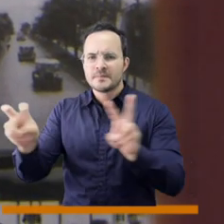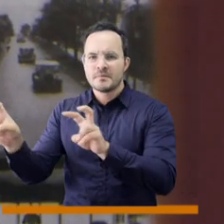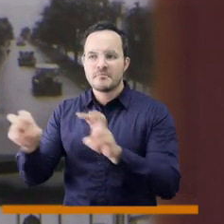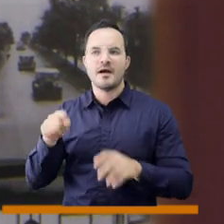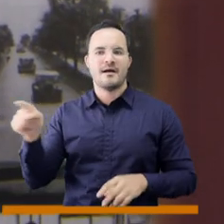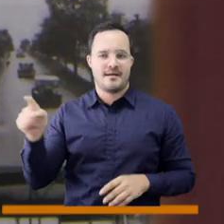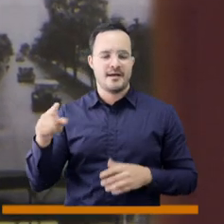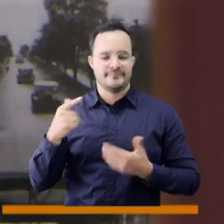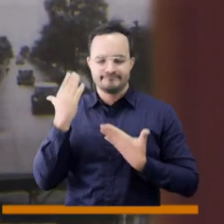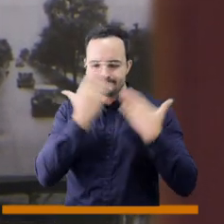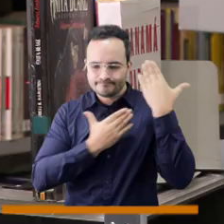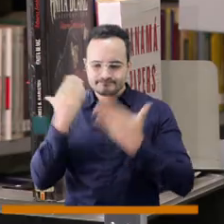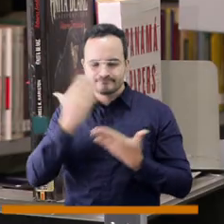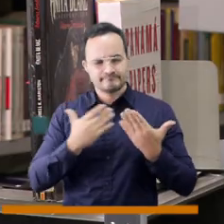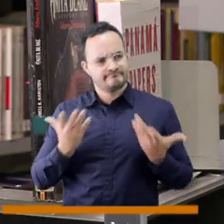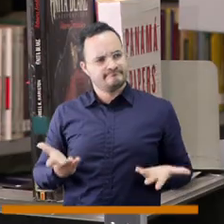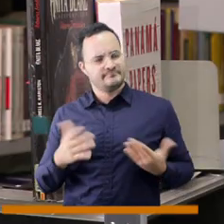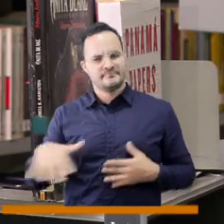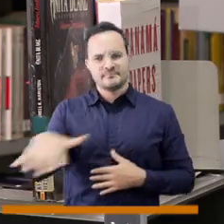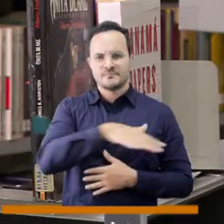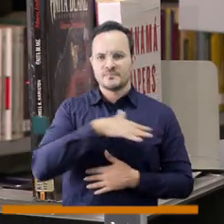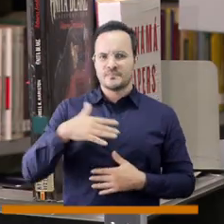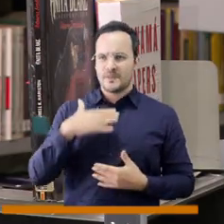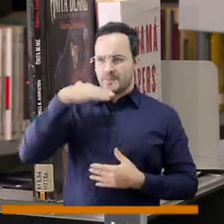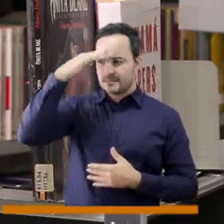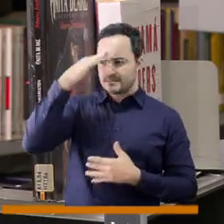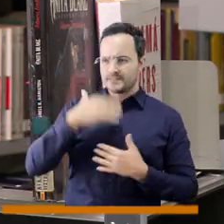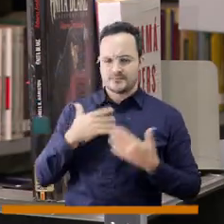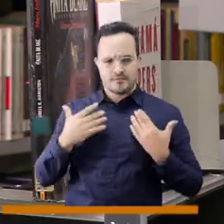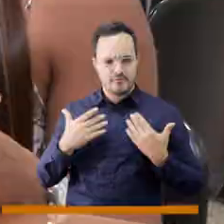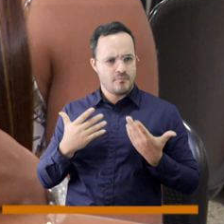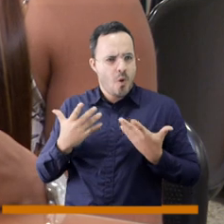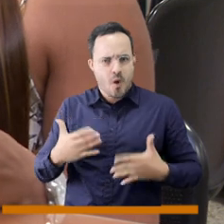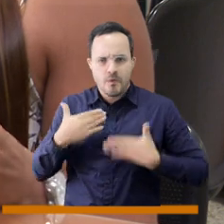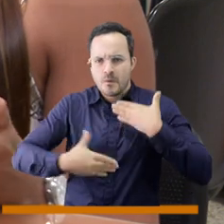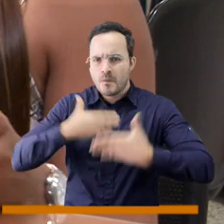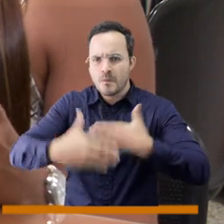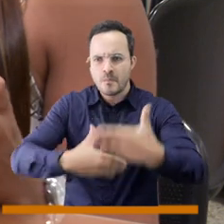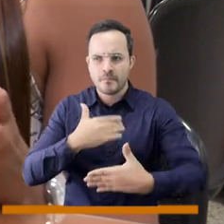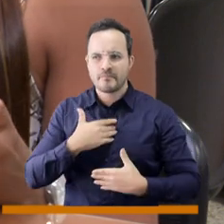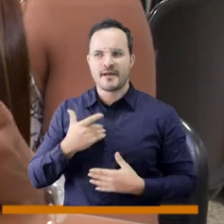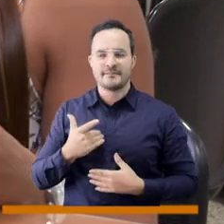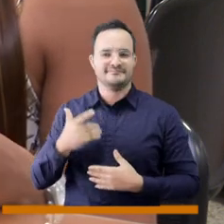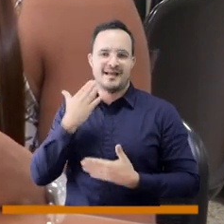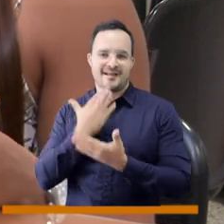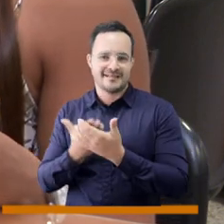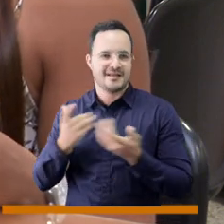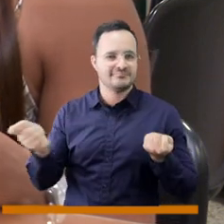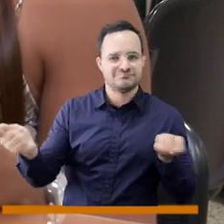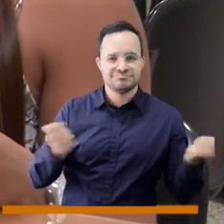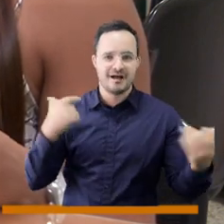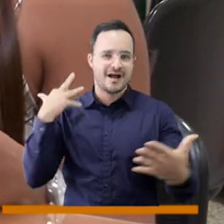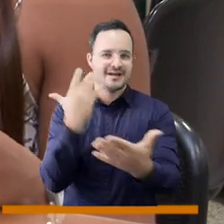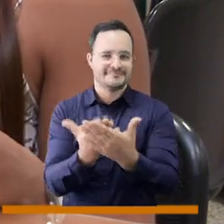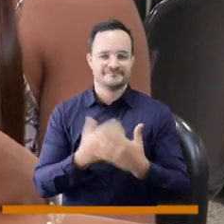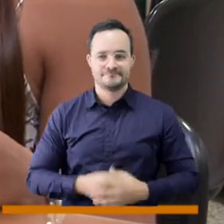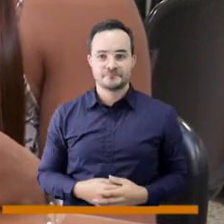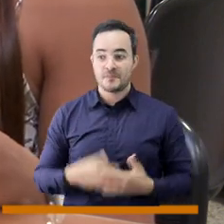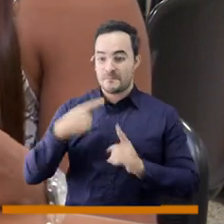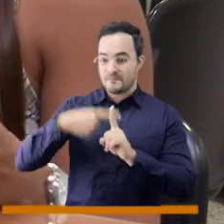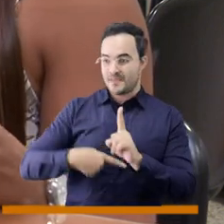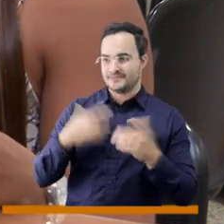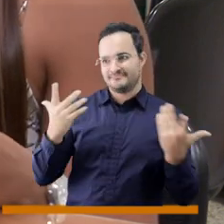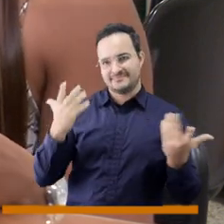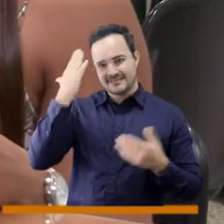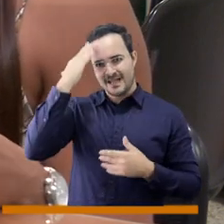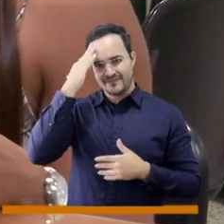de cómo la ciudad ha traspasado y ha pasado por el Concejo de Medellín. Bueno, qué bien. Y ya que estamos en el mes de abril, que es el mes del